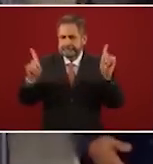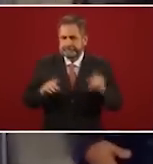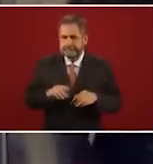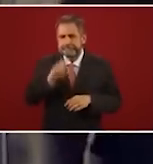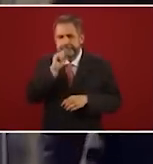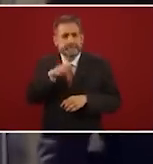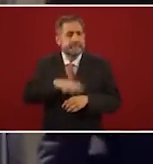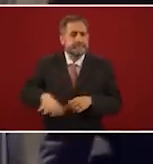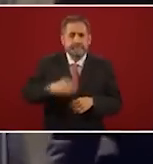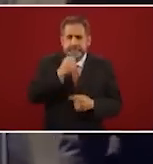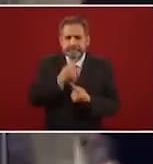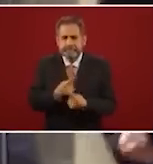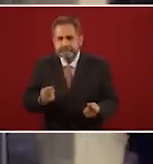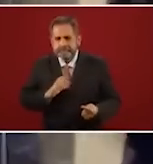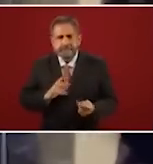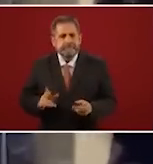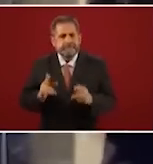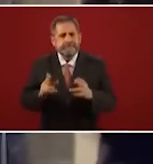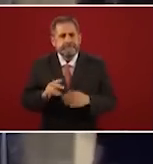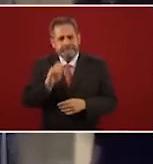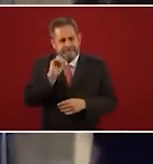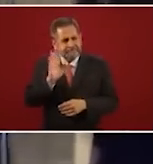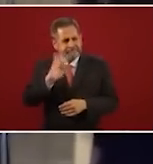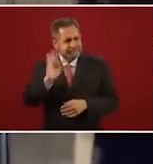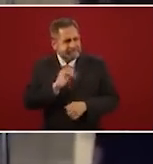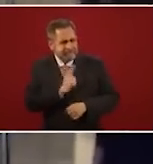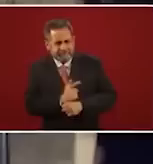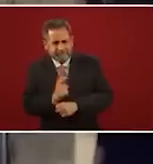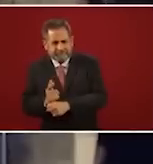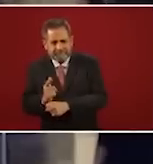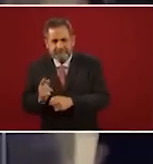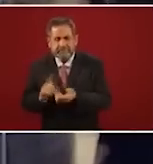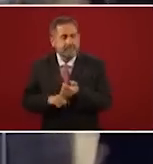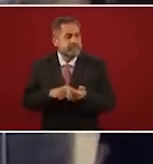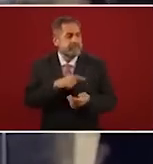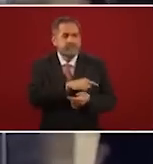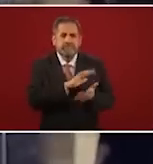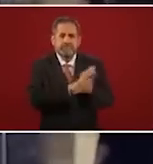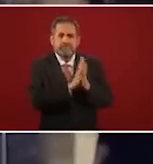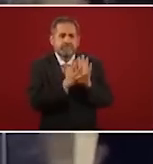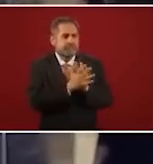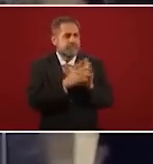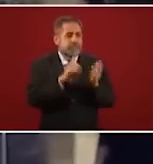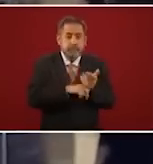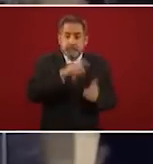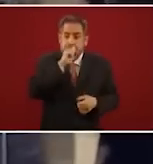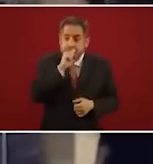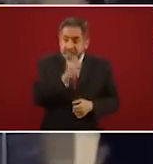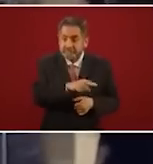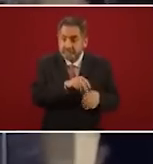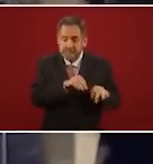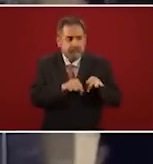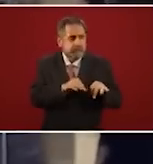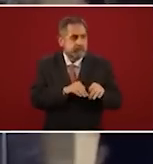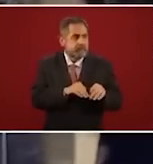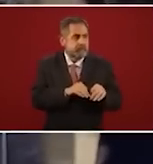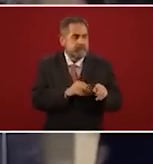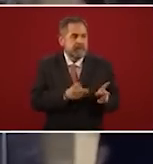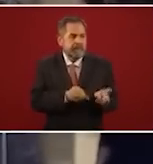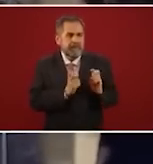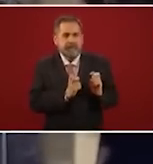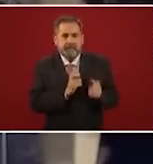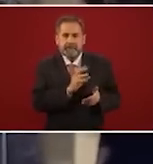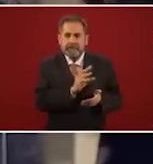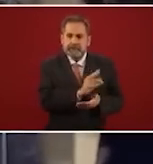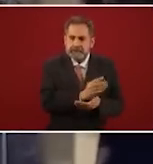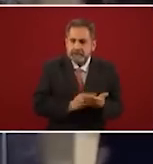afectación a los niños con cáncer, ¿se tiene detectada además estas redes de complicidad entre los trabajadores que sacaban los medicamentos